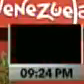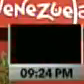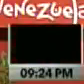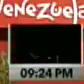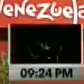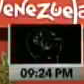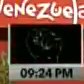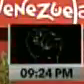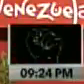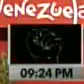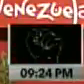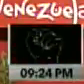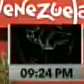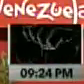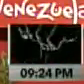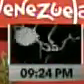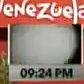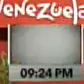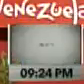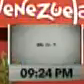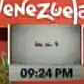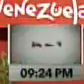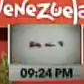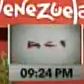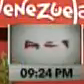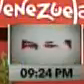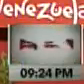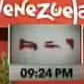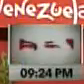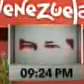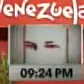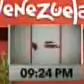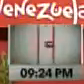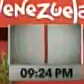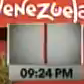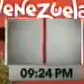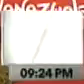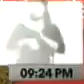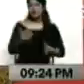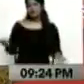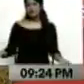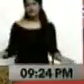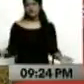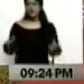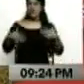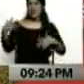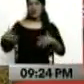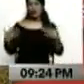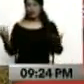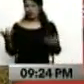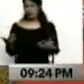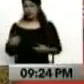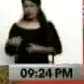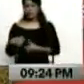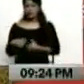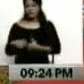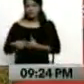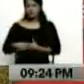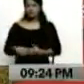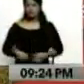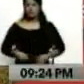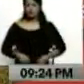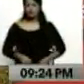después mire chillan y se declaran presos Cómo se llama perseguidos políticos unos delincuentes vale